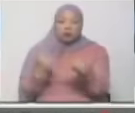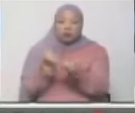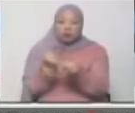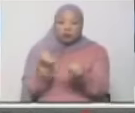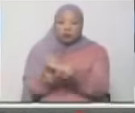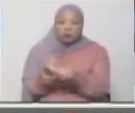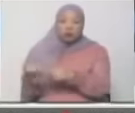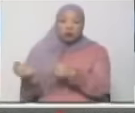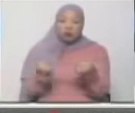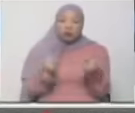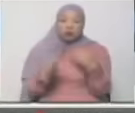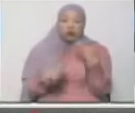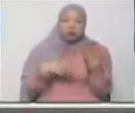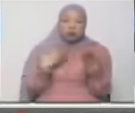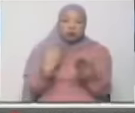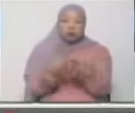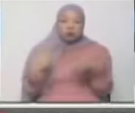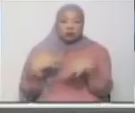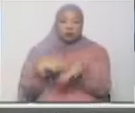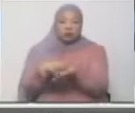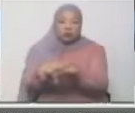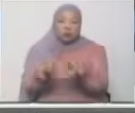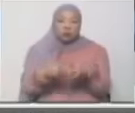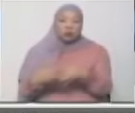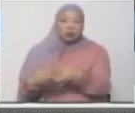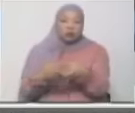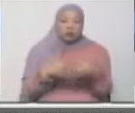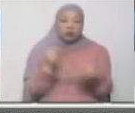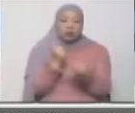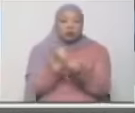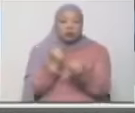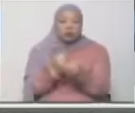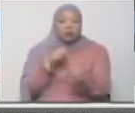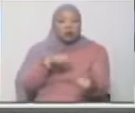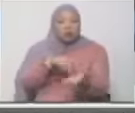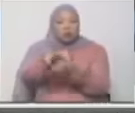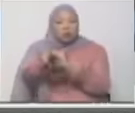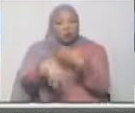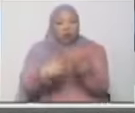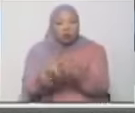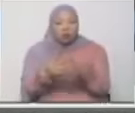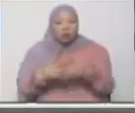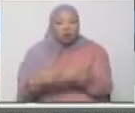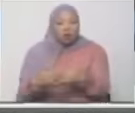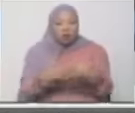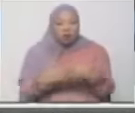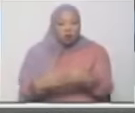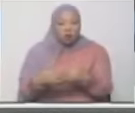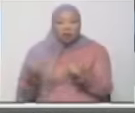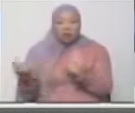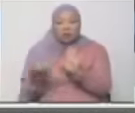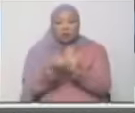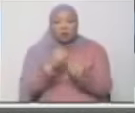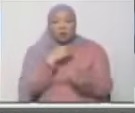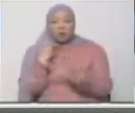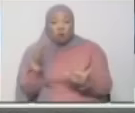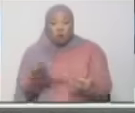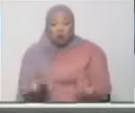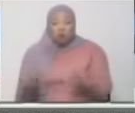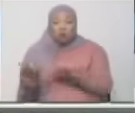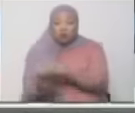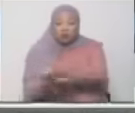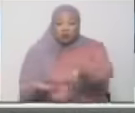nos defendimos de intentos de magnicidio, invasión militar gringa, mercenario, guerra